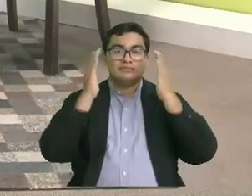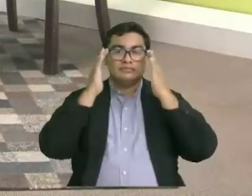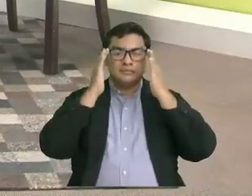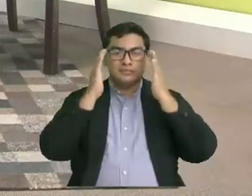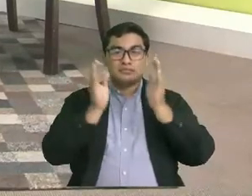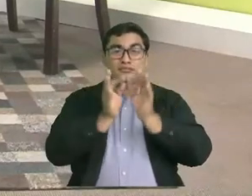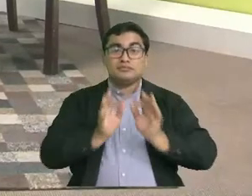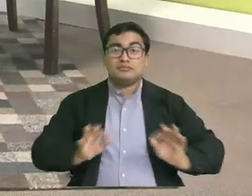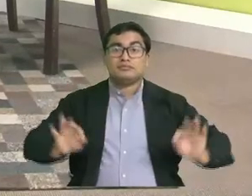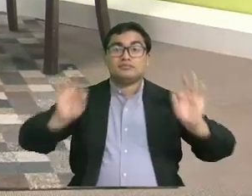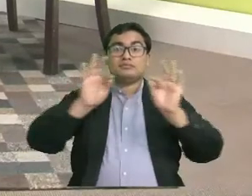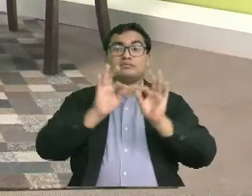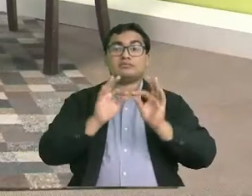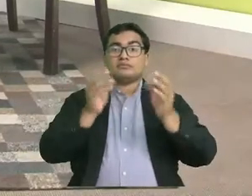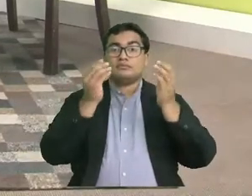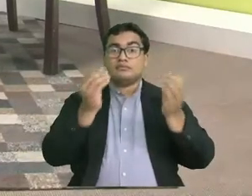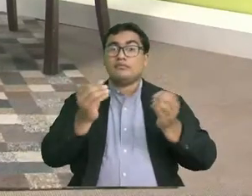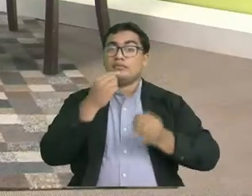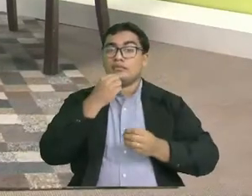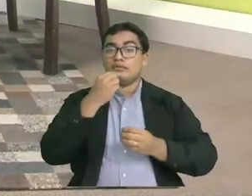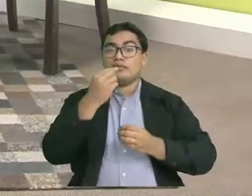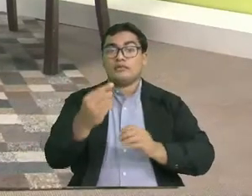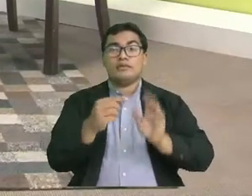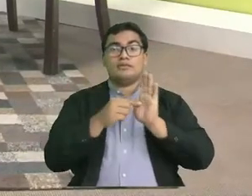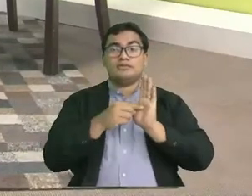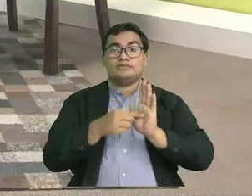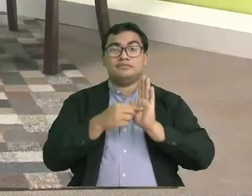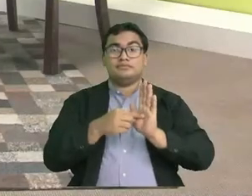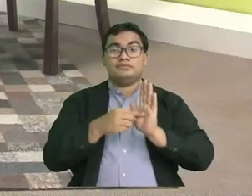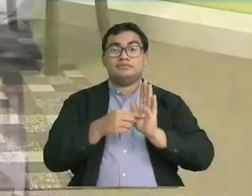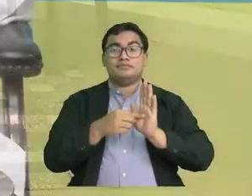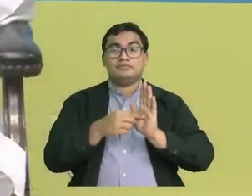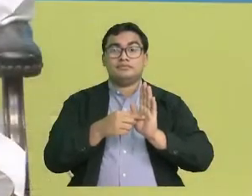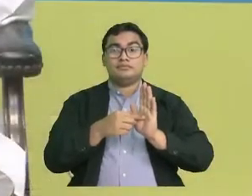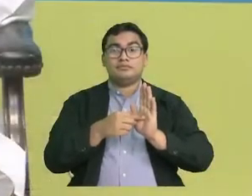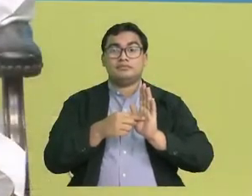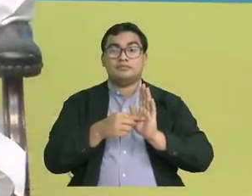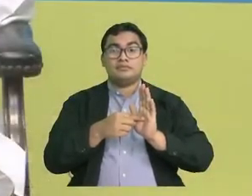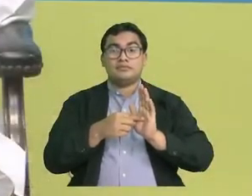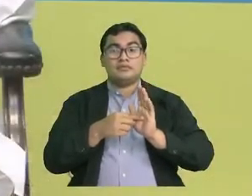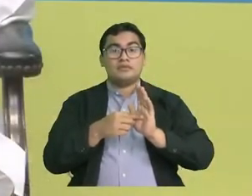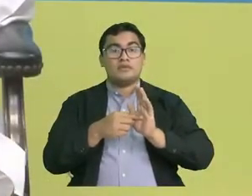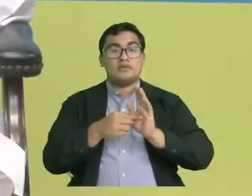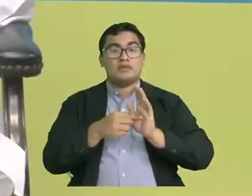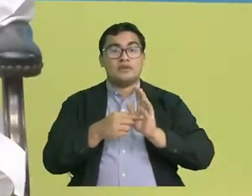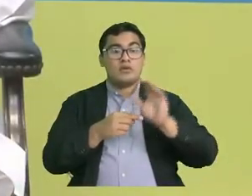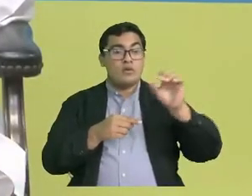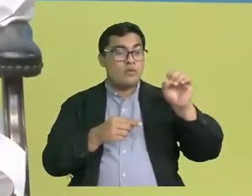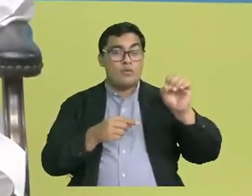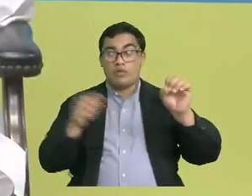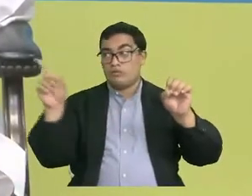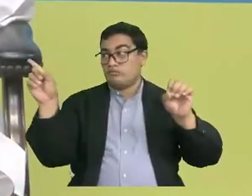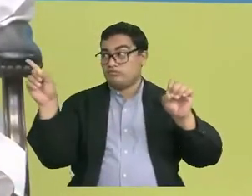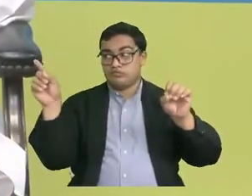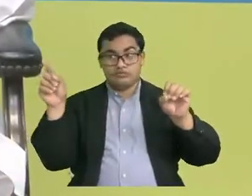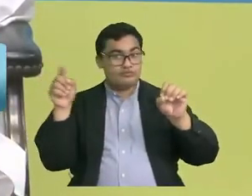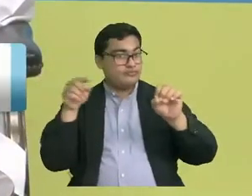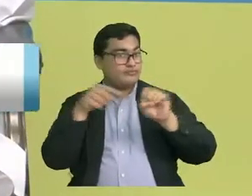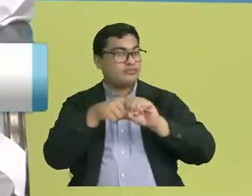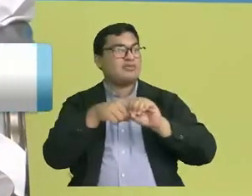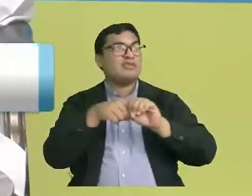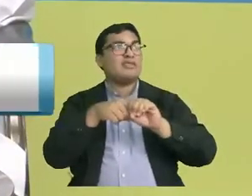importante mencionar que cuando se une el óvulo con el espermatozoide, se